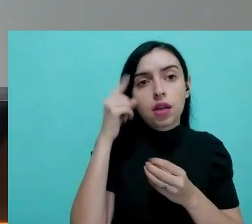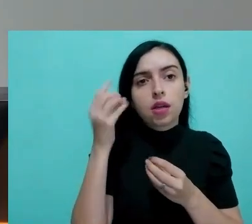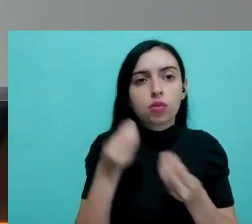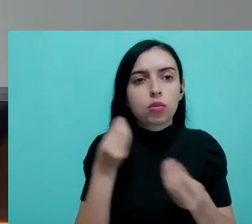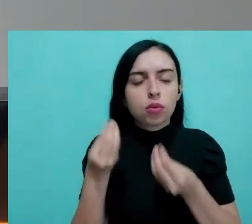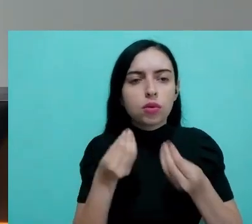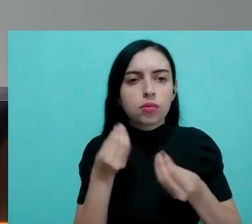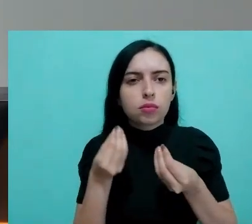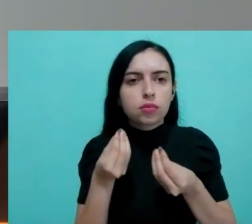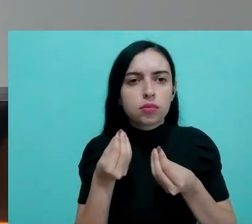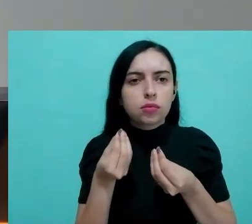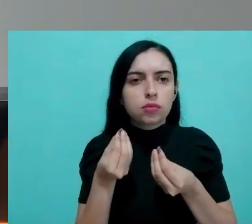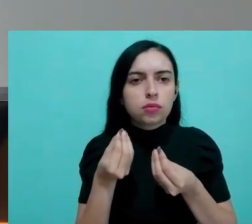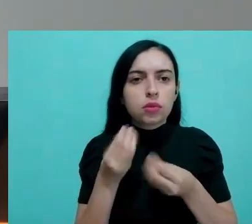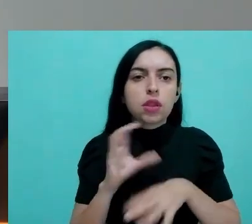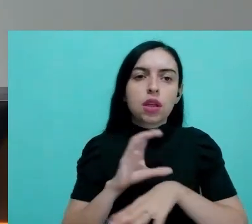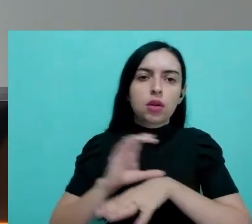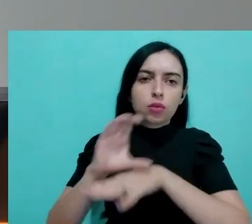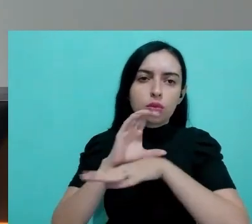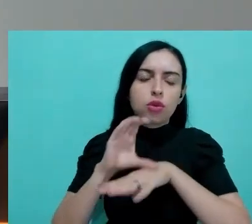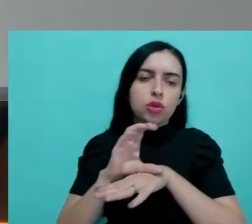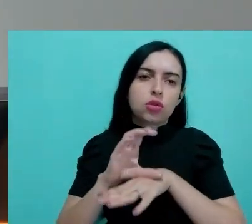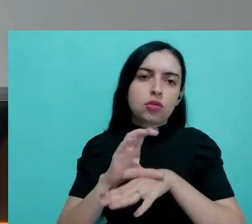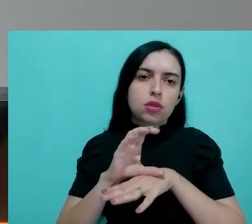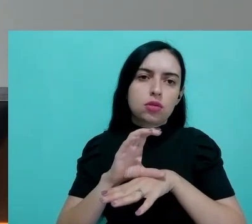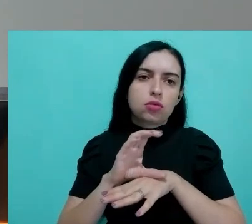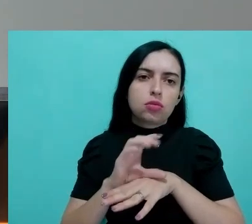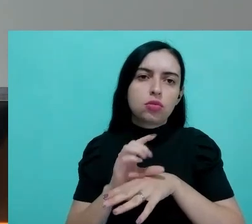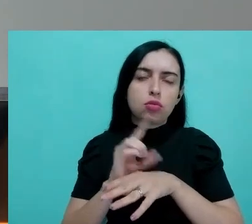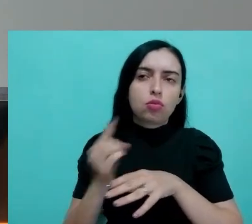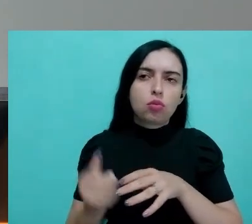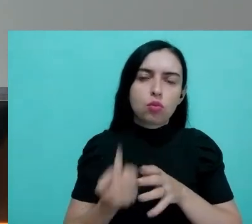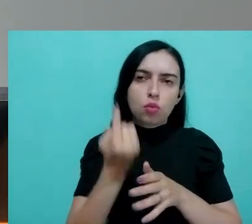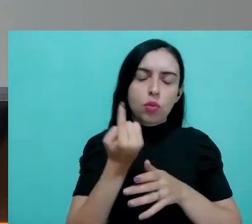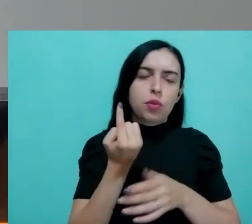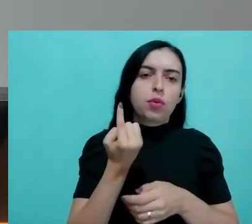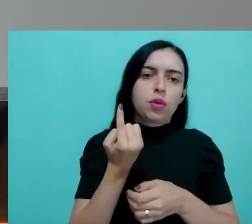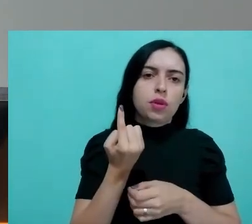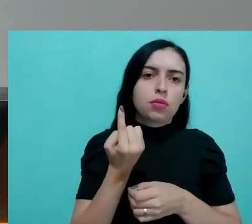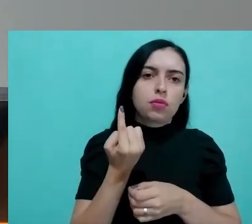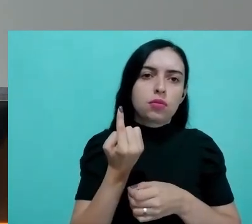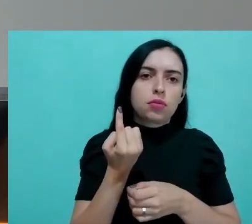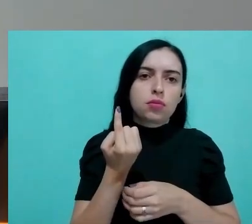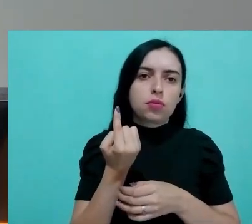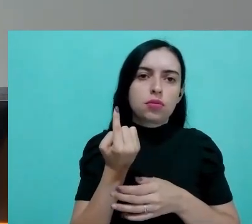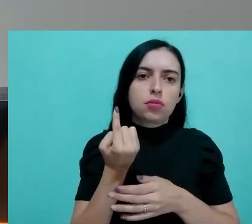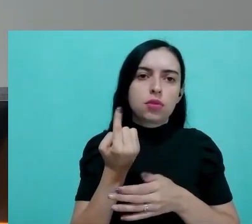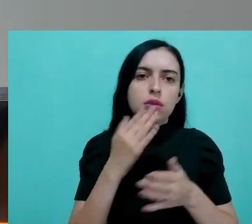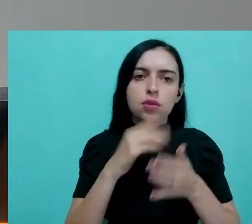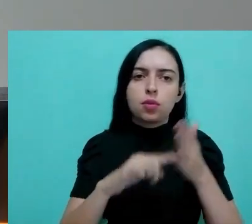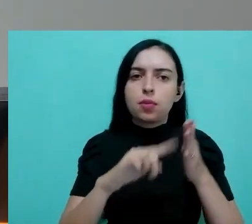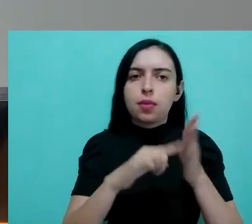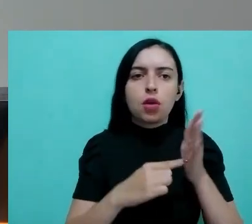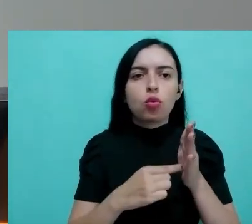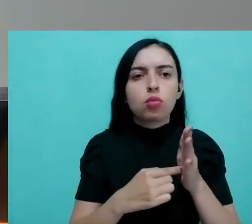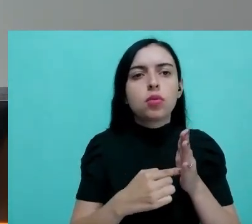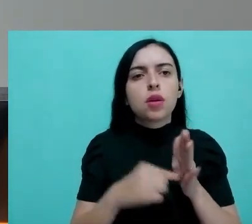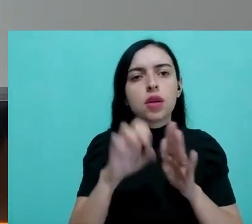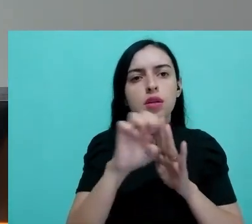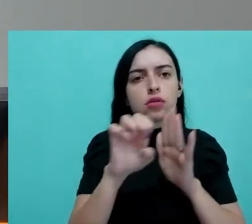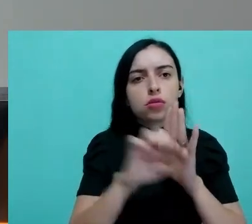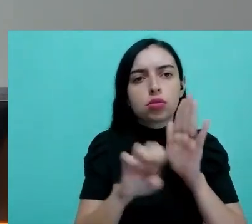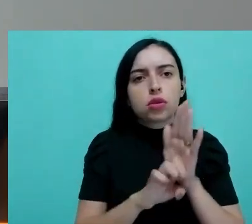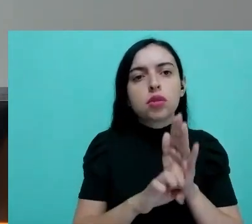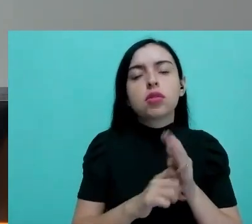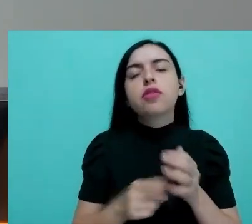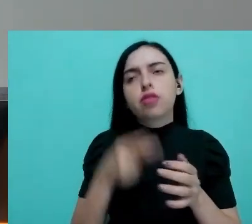su constitución, pero únicamente bajo las condiciones que ella misma establece.